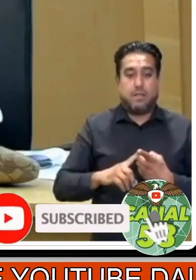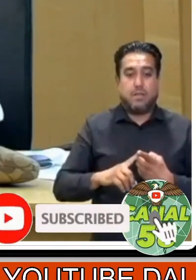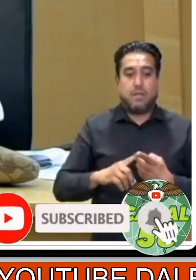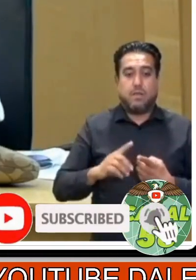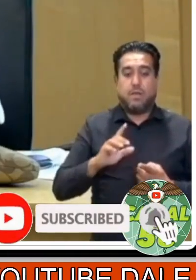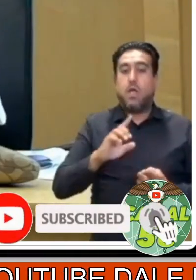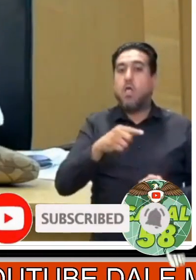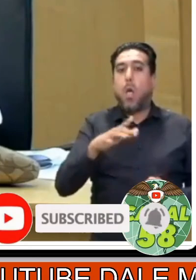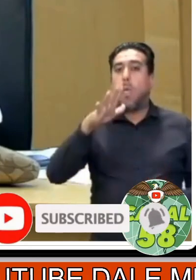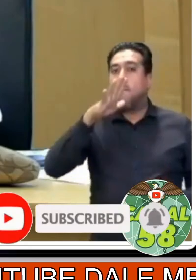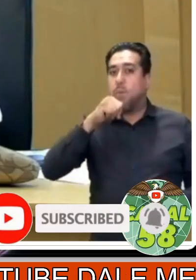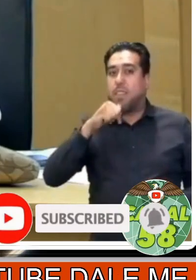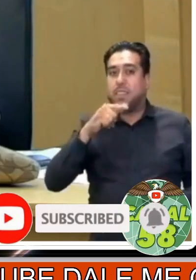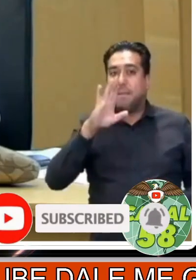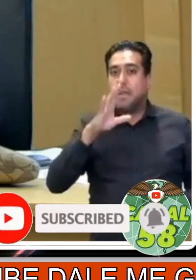no pudo